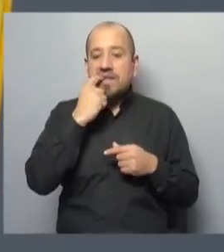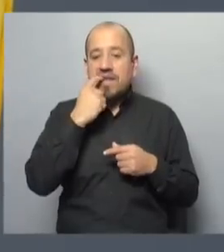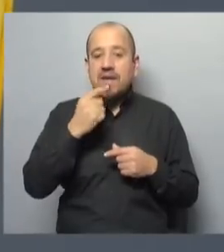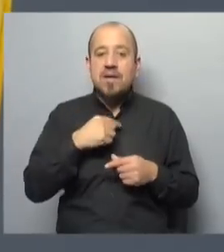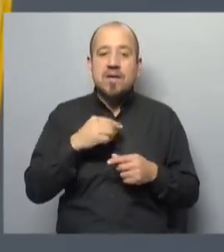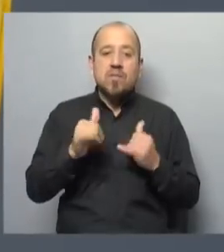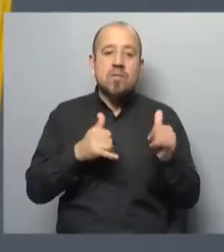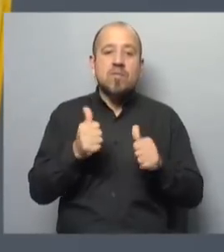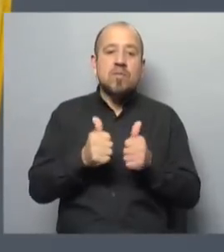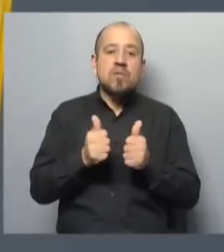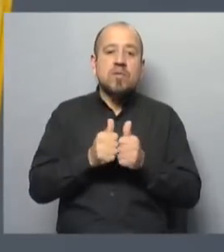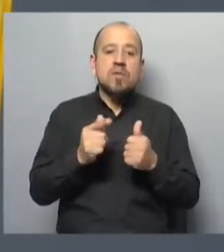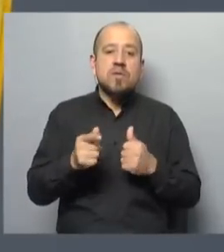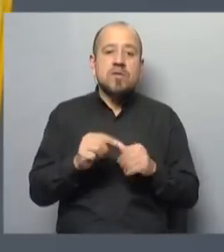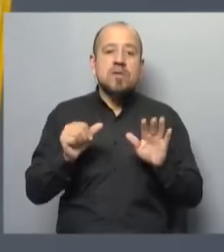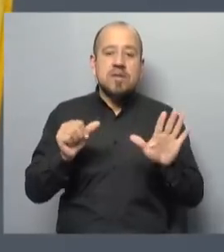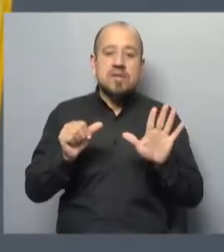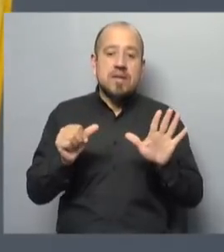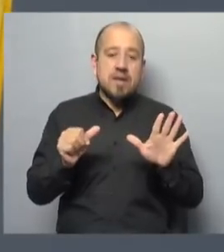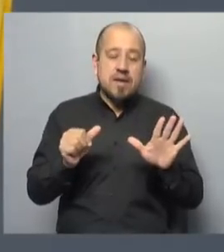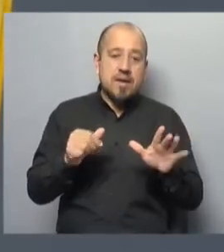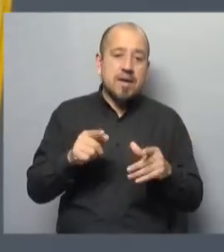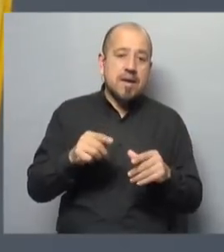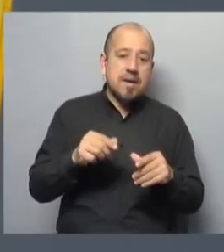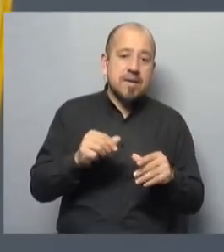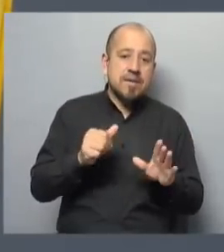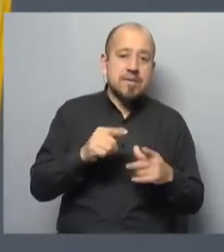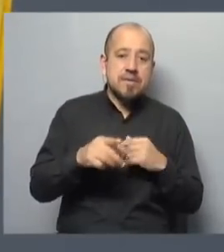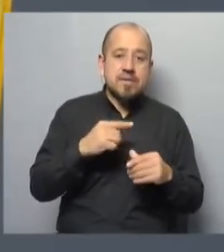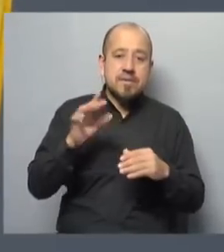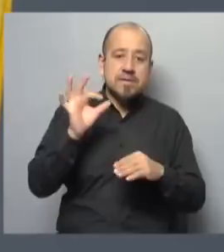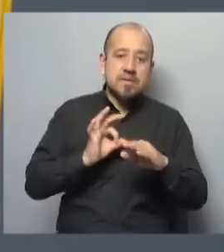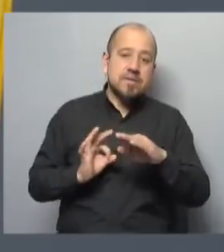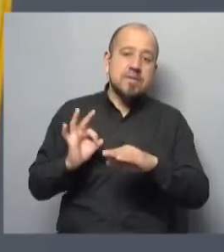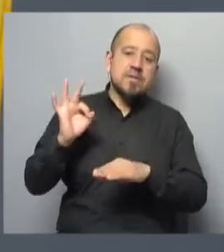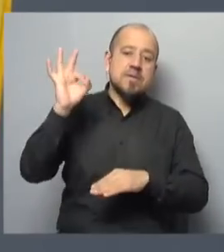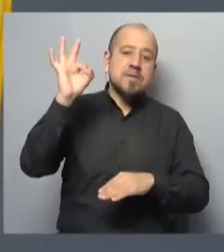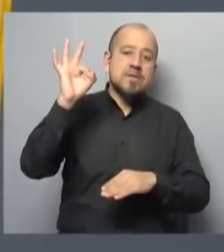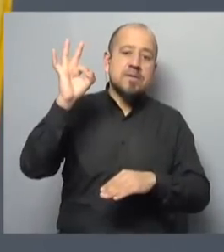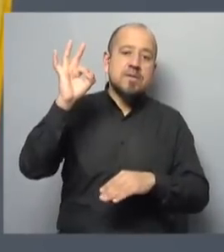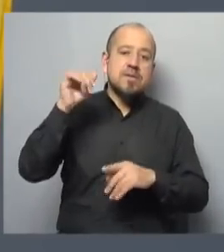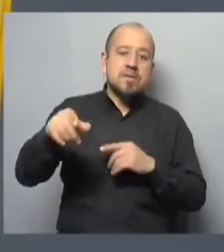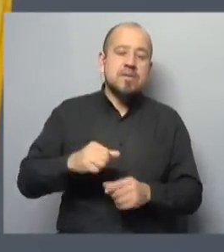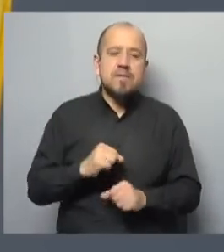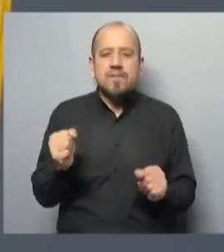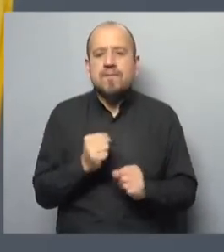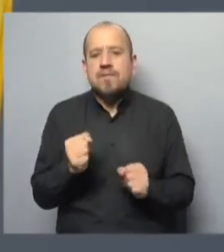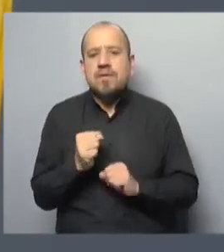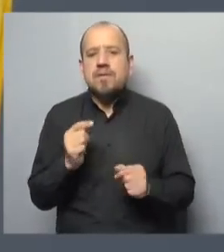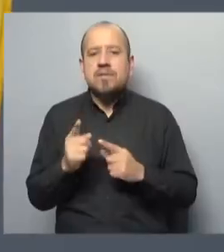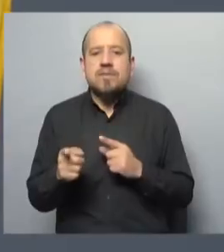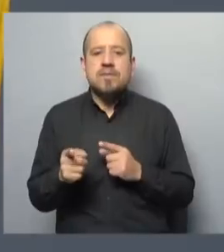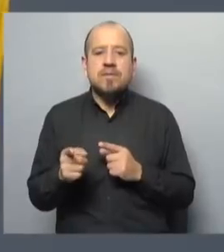yo cuando vamos en sexta división veíamos el sol salir hacia atrás cilindro amanecer frío ventoso